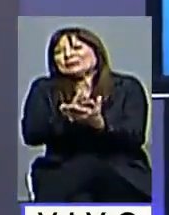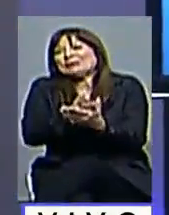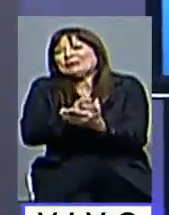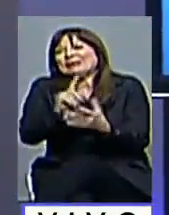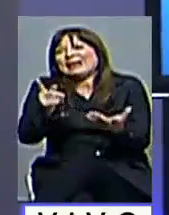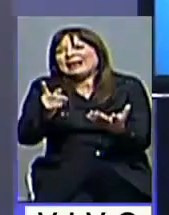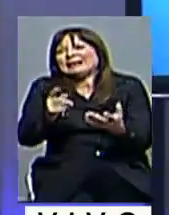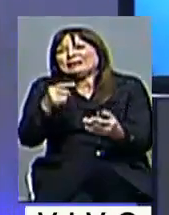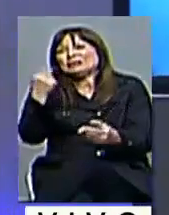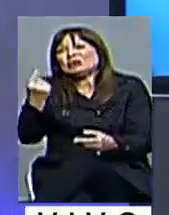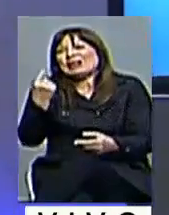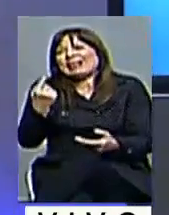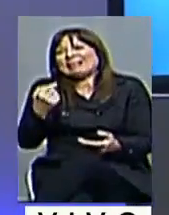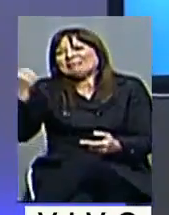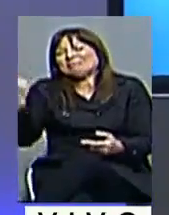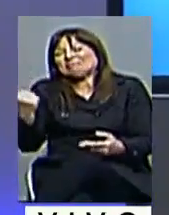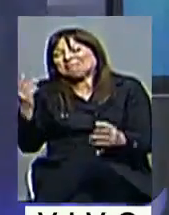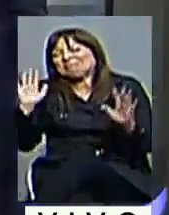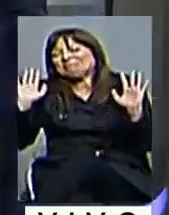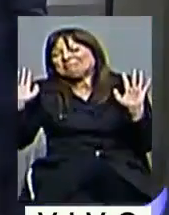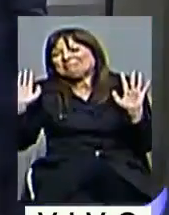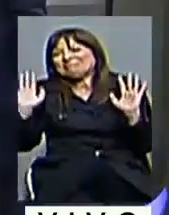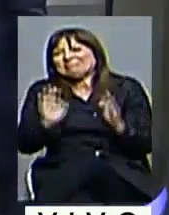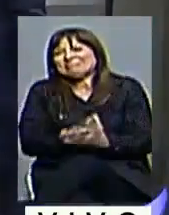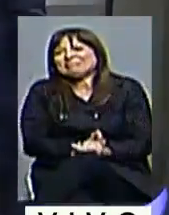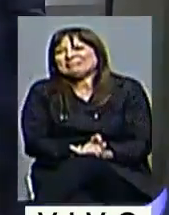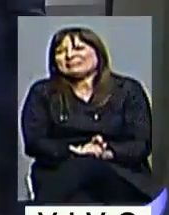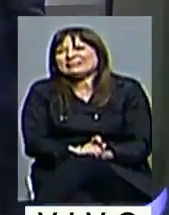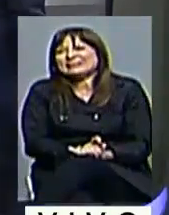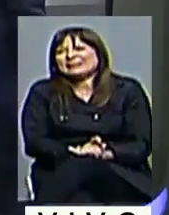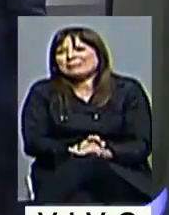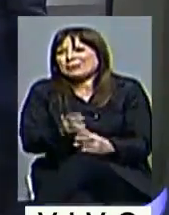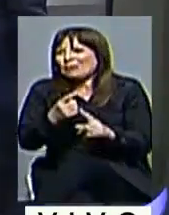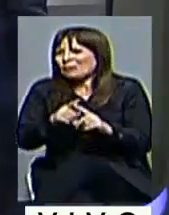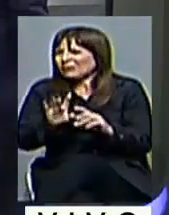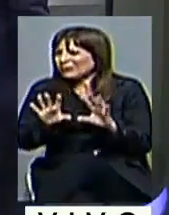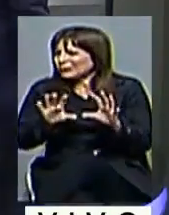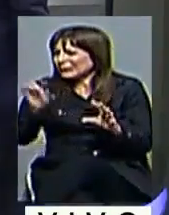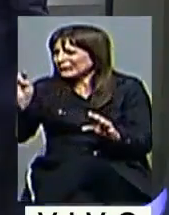la soledad del poder, es Sebastián Piñera. No, pero otra cosa es saber.